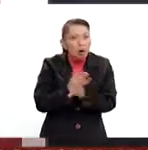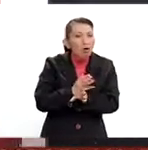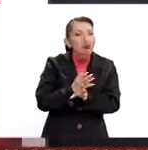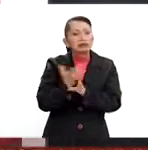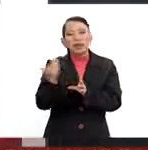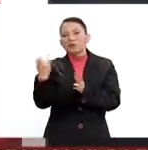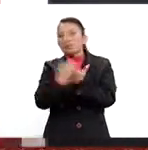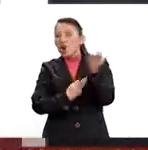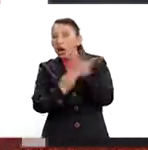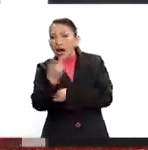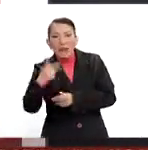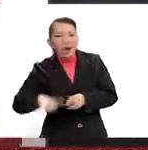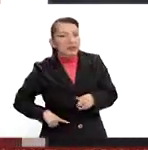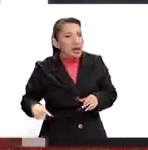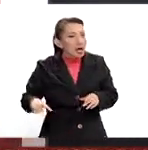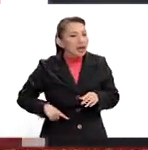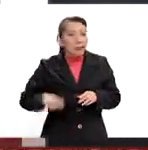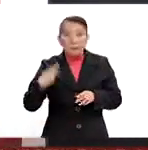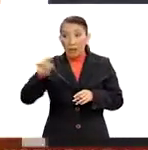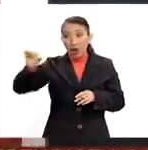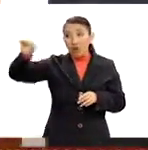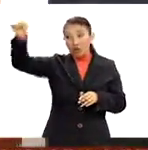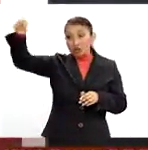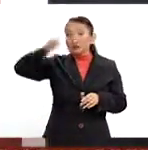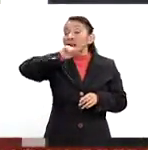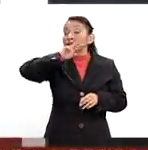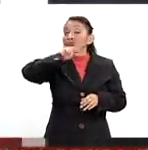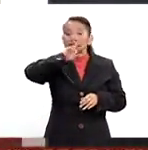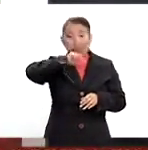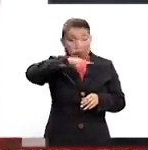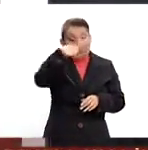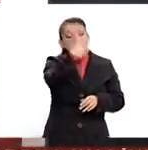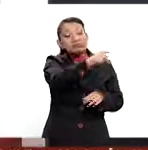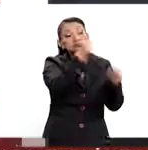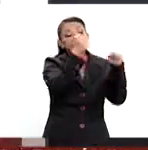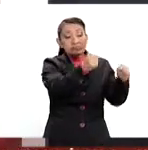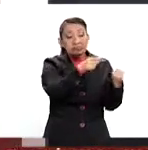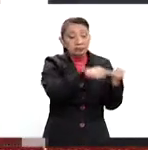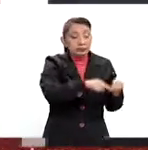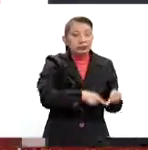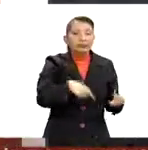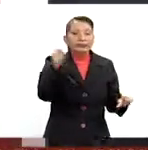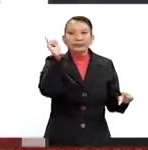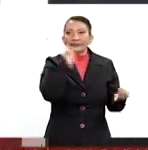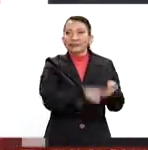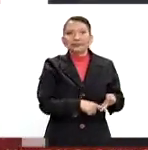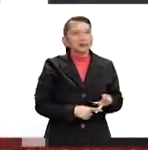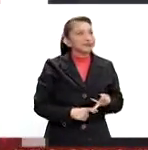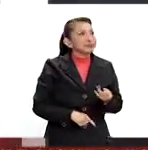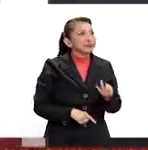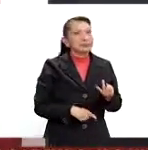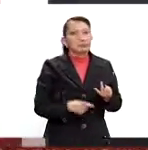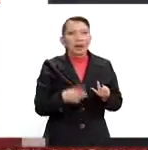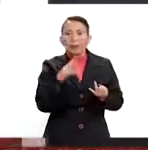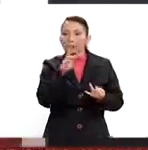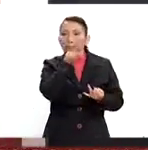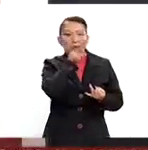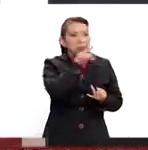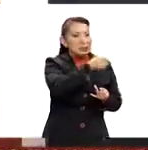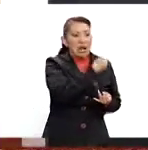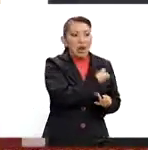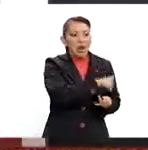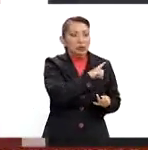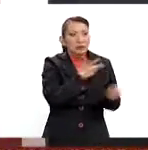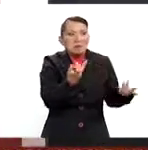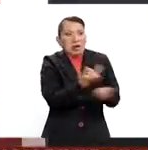políticas públicas y cómo nos pueden afectar, pero de aquel lado están preocupadísimos por su seguridad en Estados Unidos, en términos de salud,